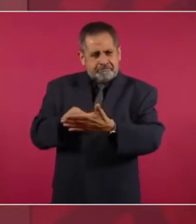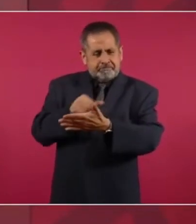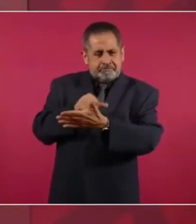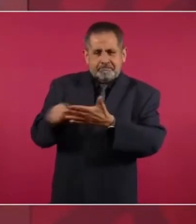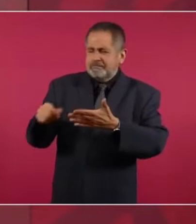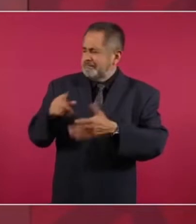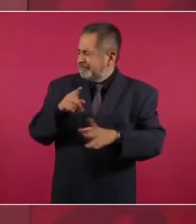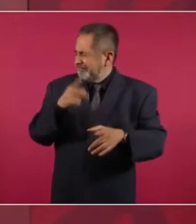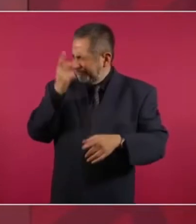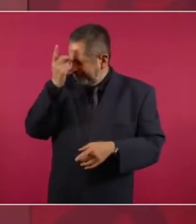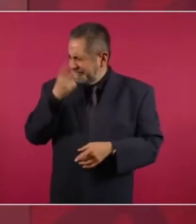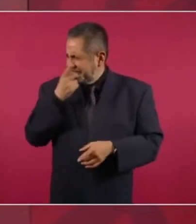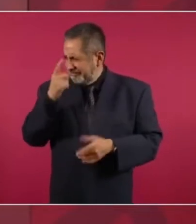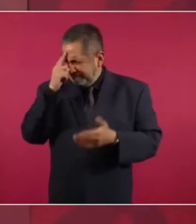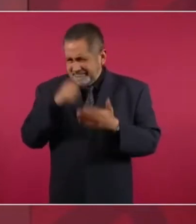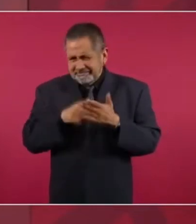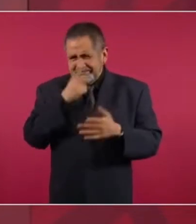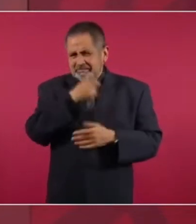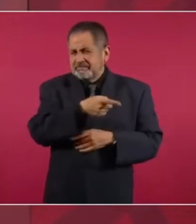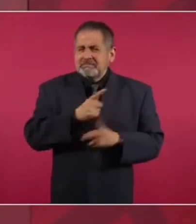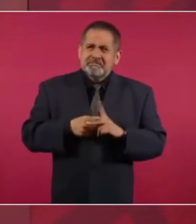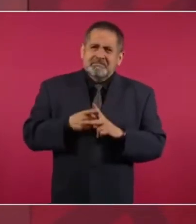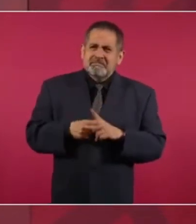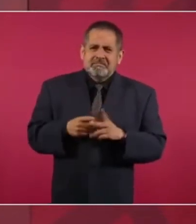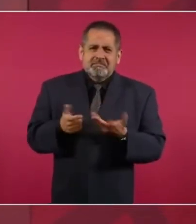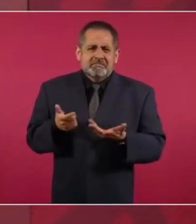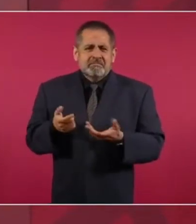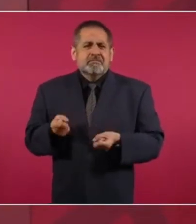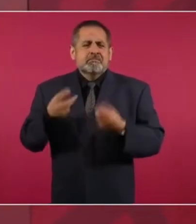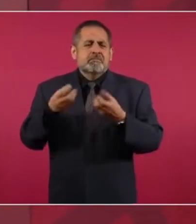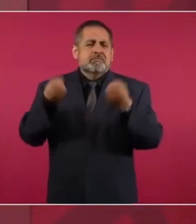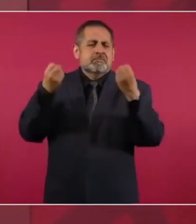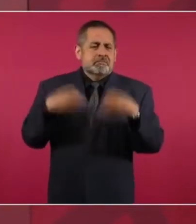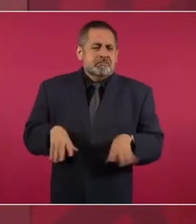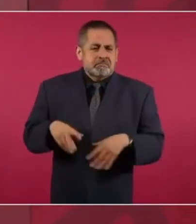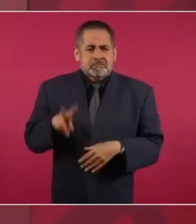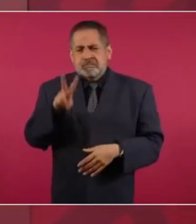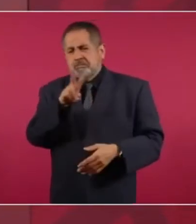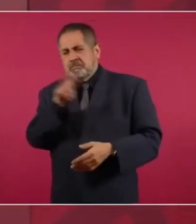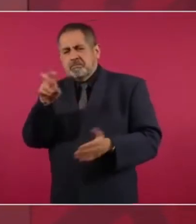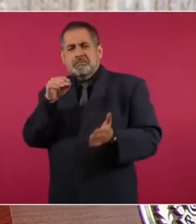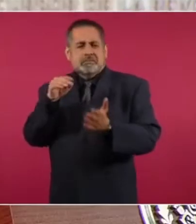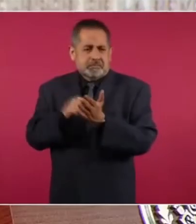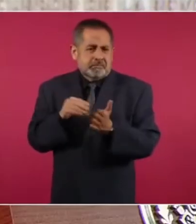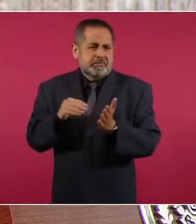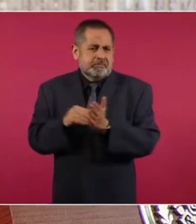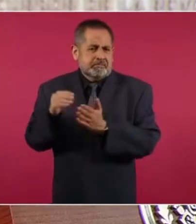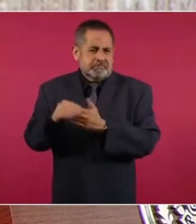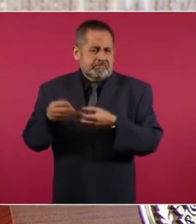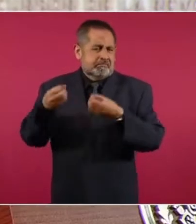creo que calculaban, había costado 200,000 millones,